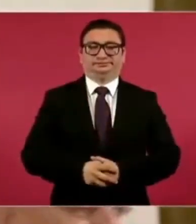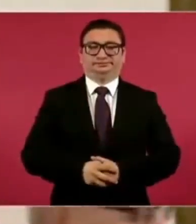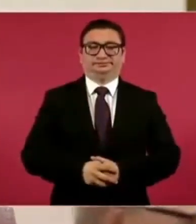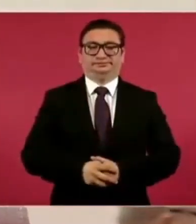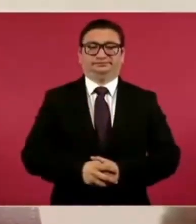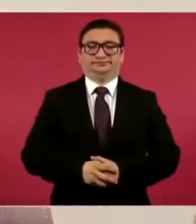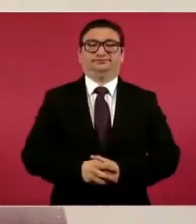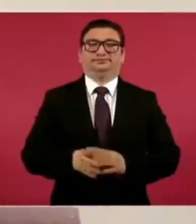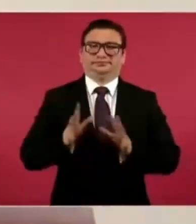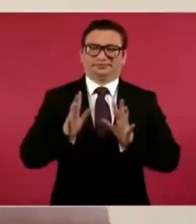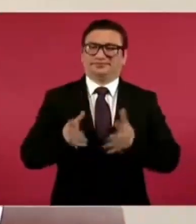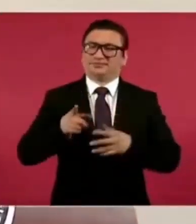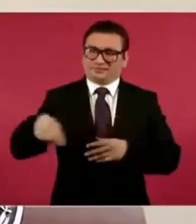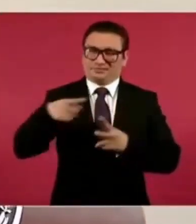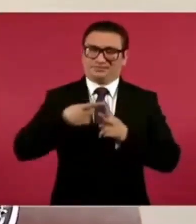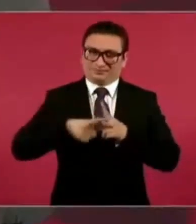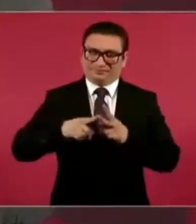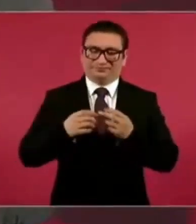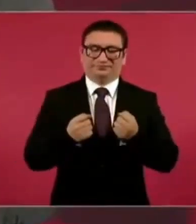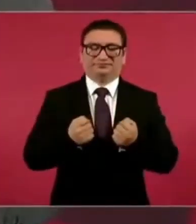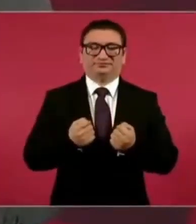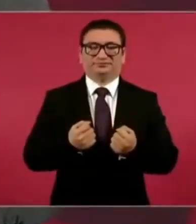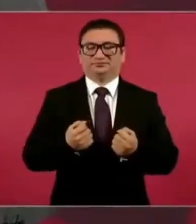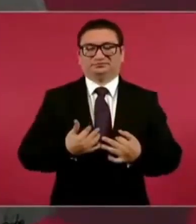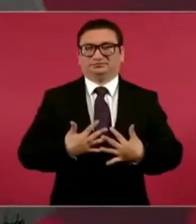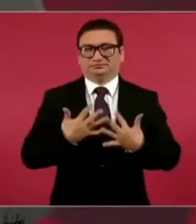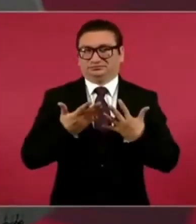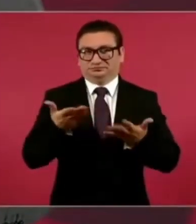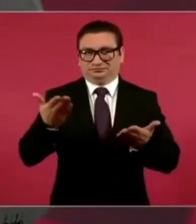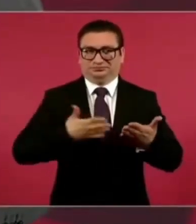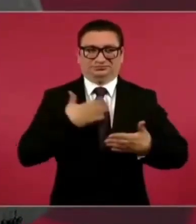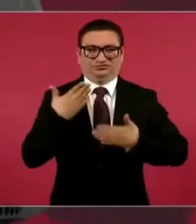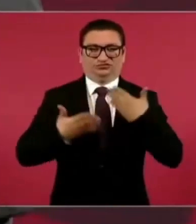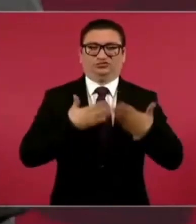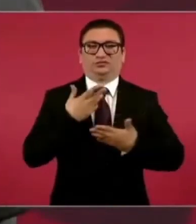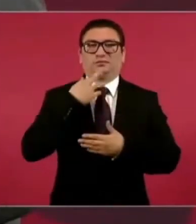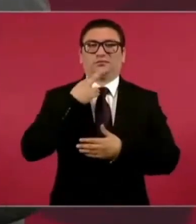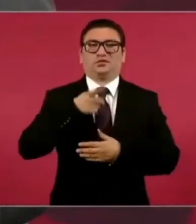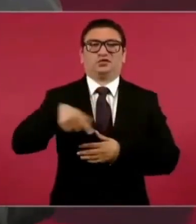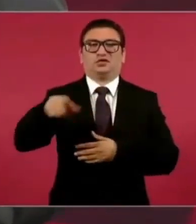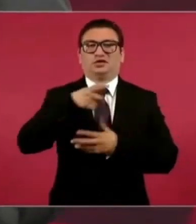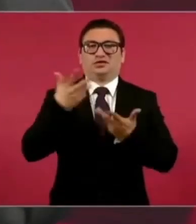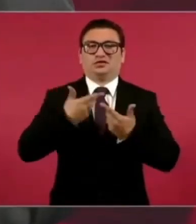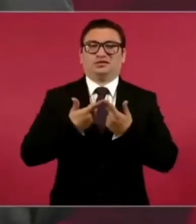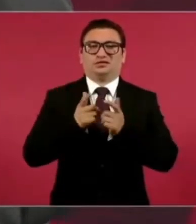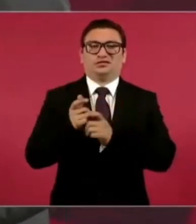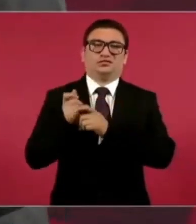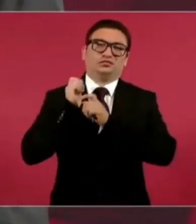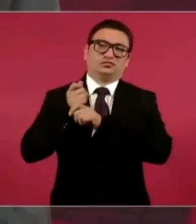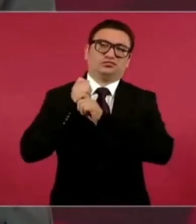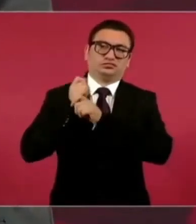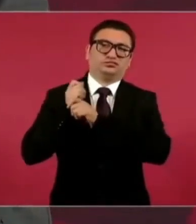Ya que empiecen a hacer las posadas.